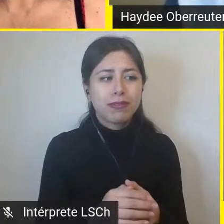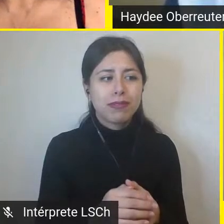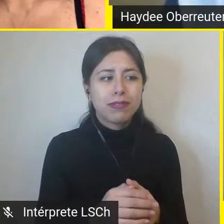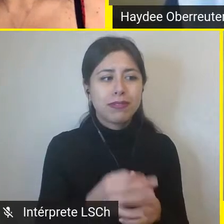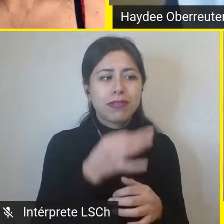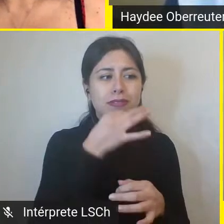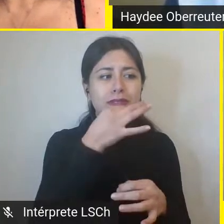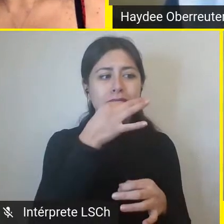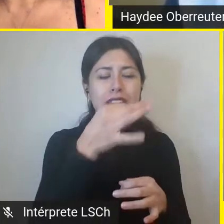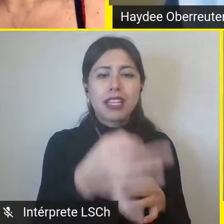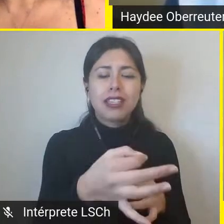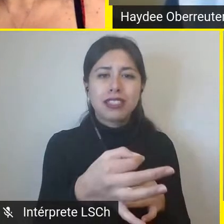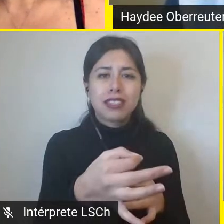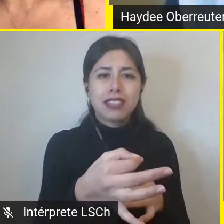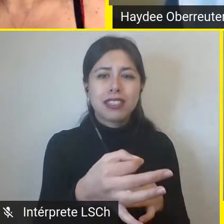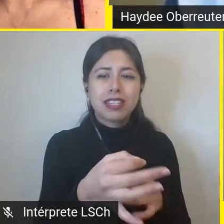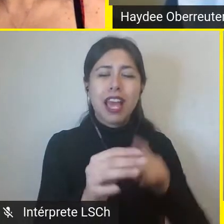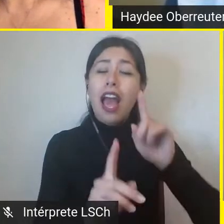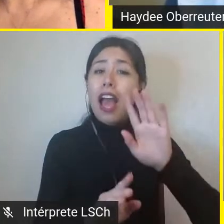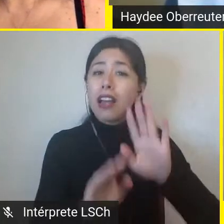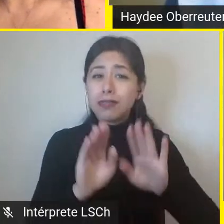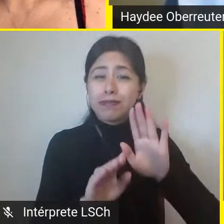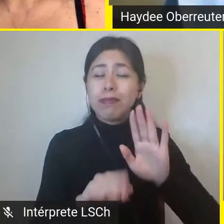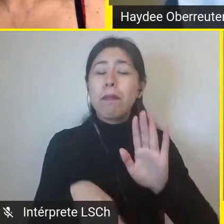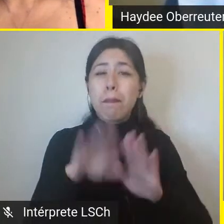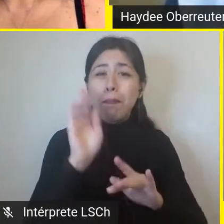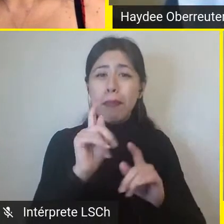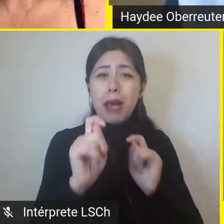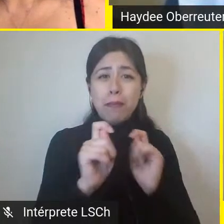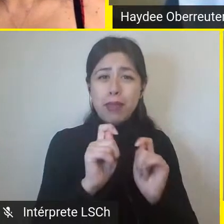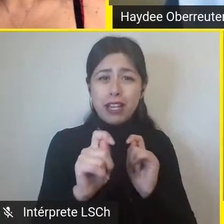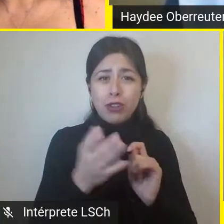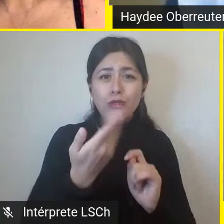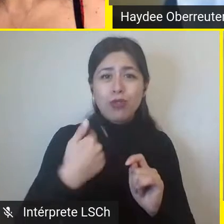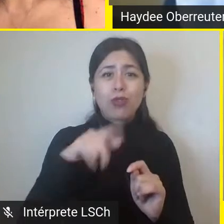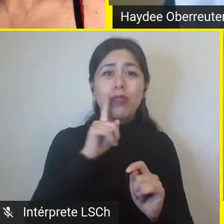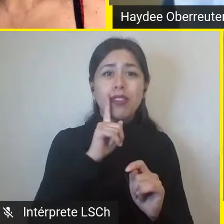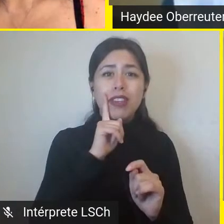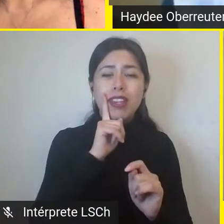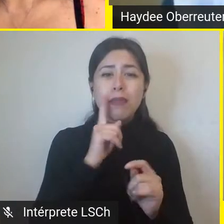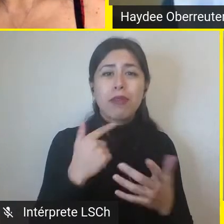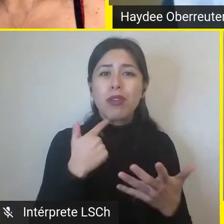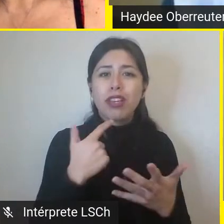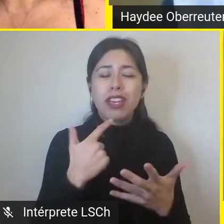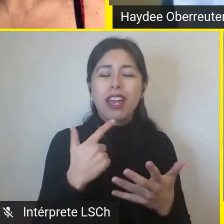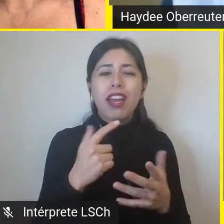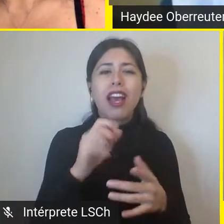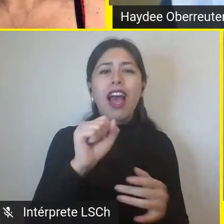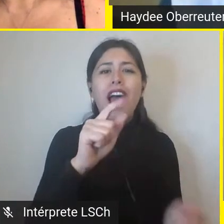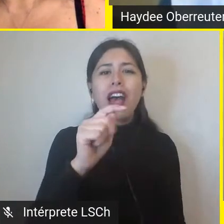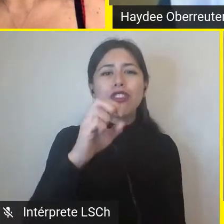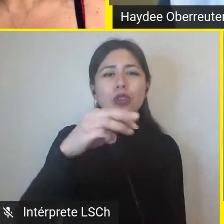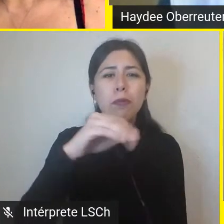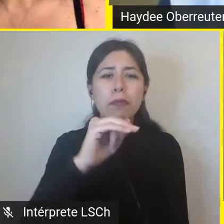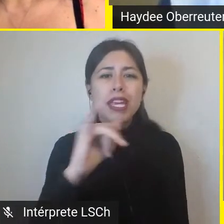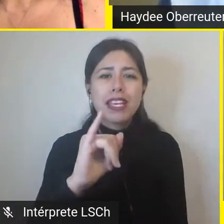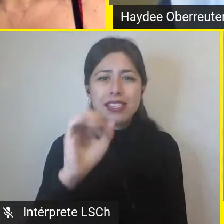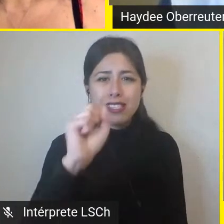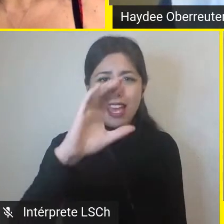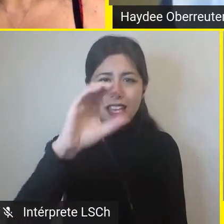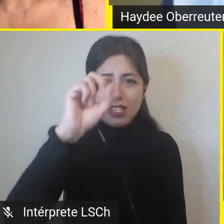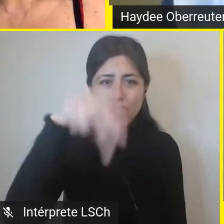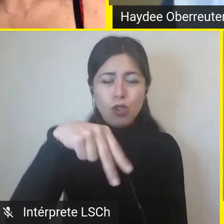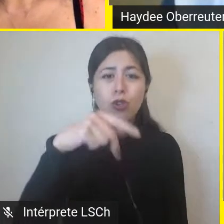probablemente el elemento más peligroso que tenemos en nuestra contra es la atomización. Si hay algo que han